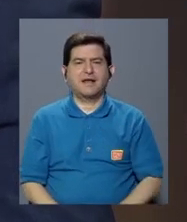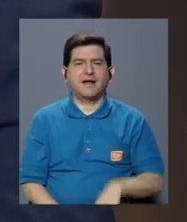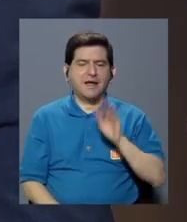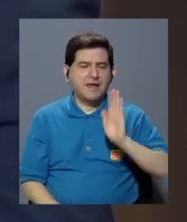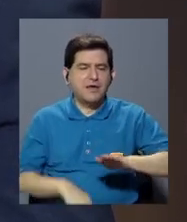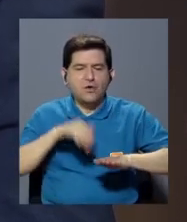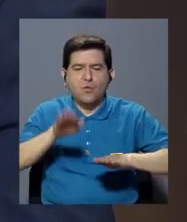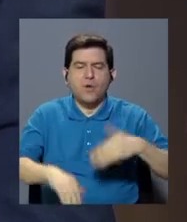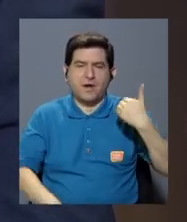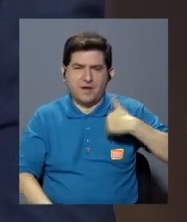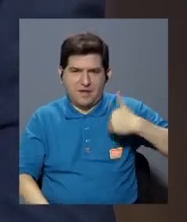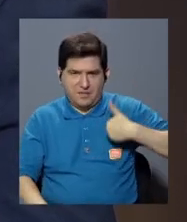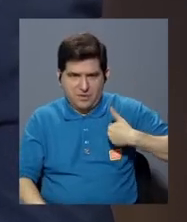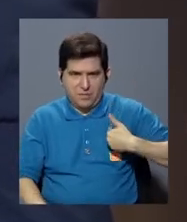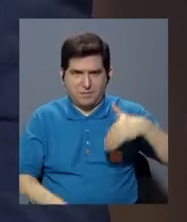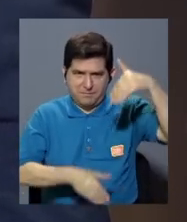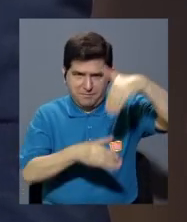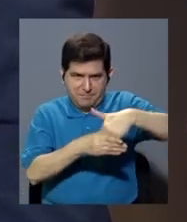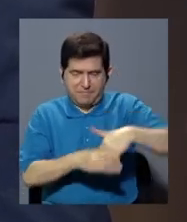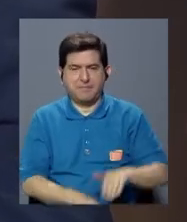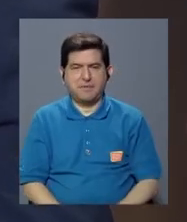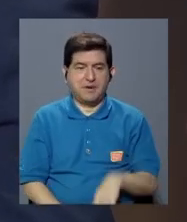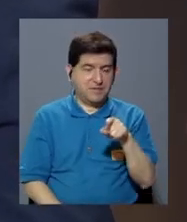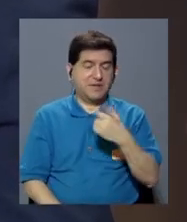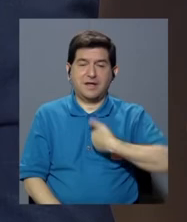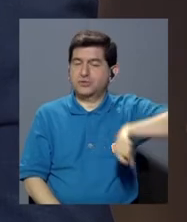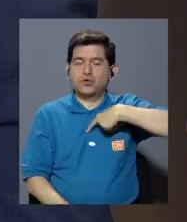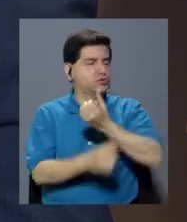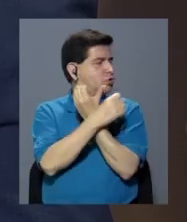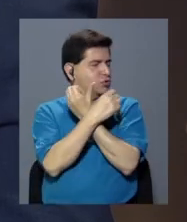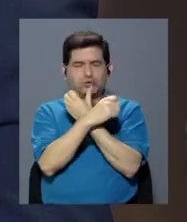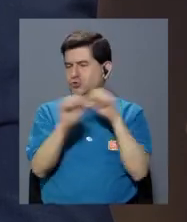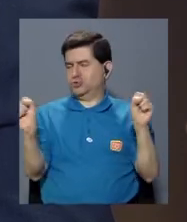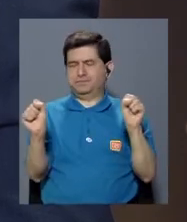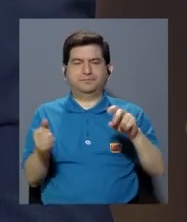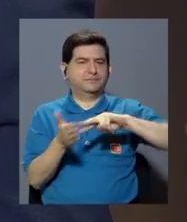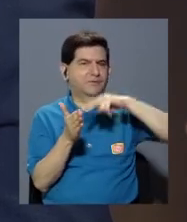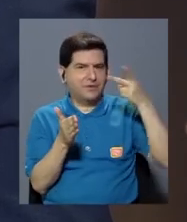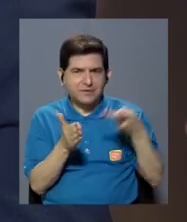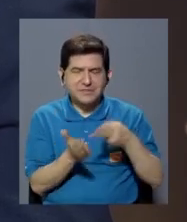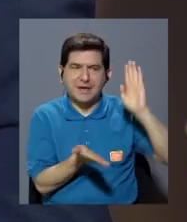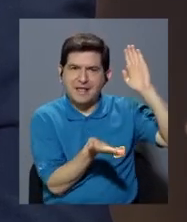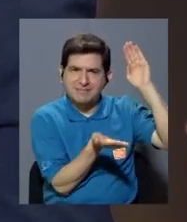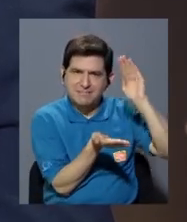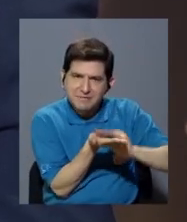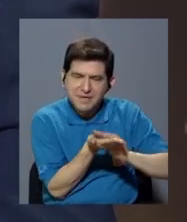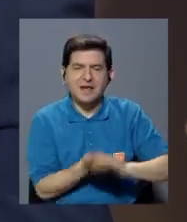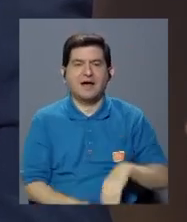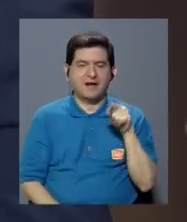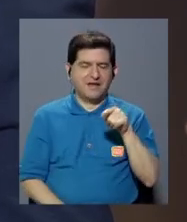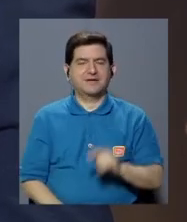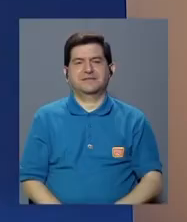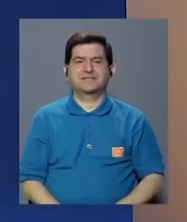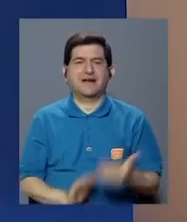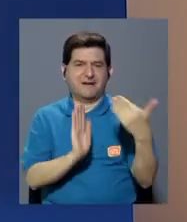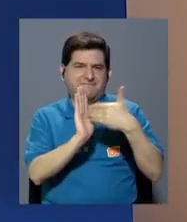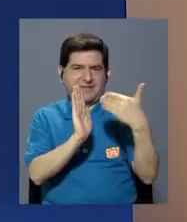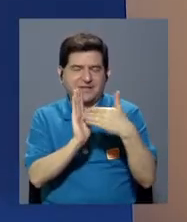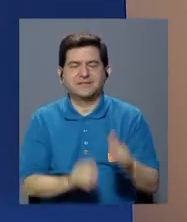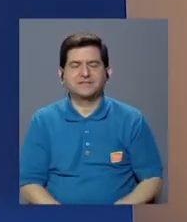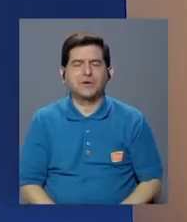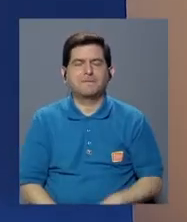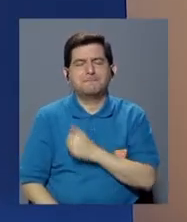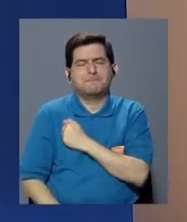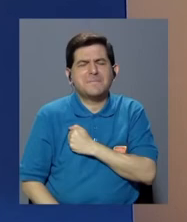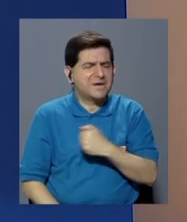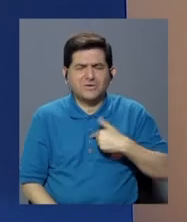huella del hombre de por medio, ¿verdad? De esto no nos salvamos, ¿verdad? Lo que se trata es de minimizar esa huella. O sea, en temas, don